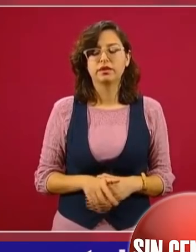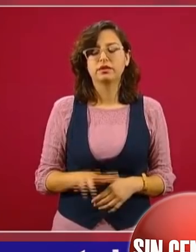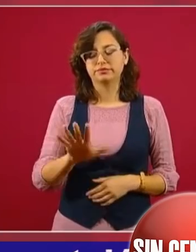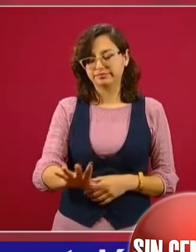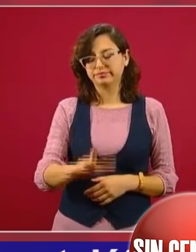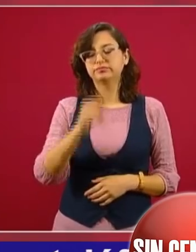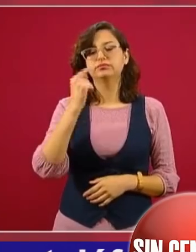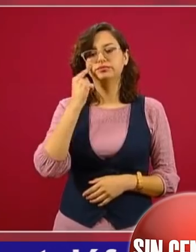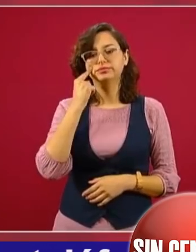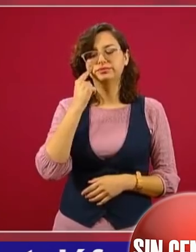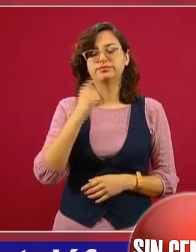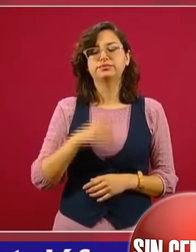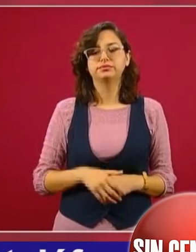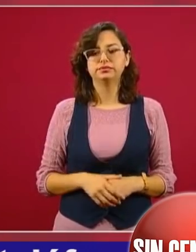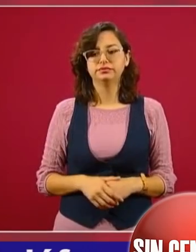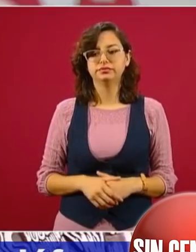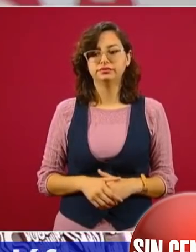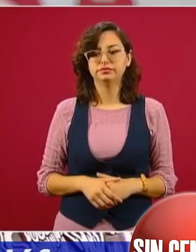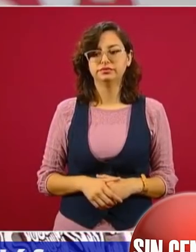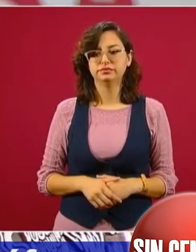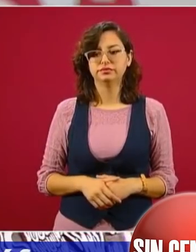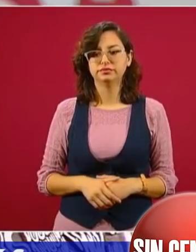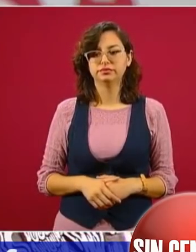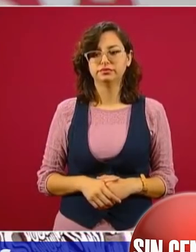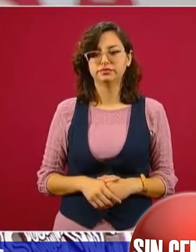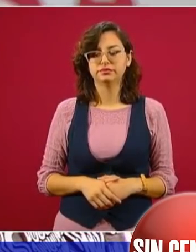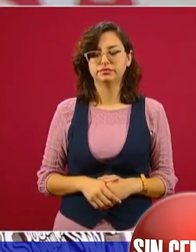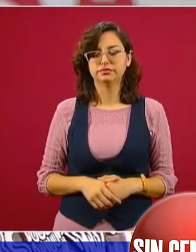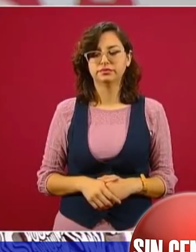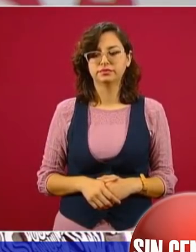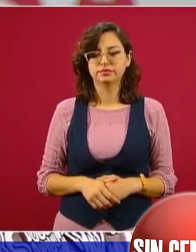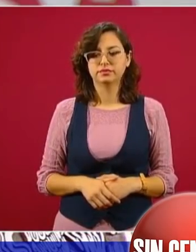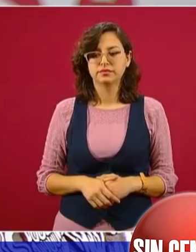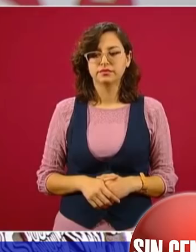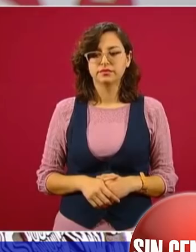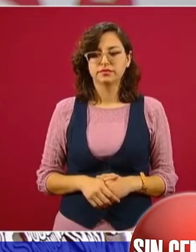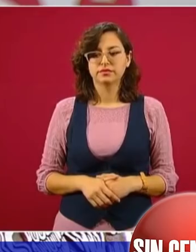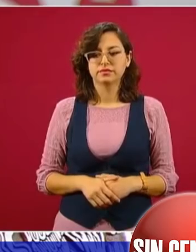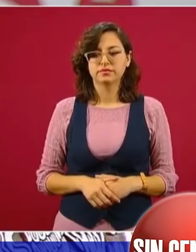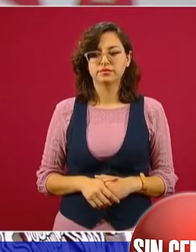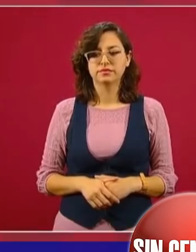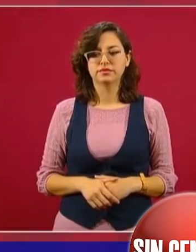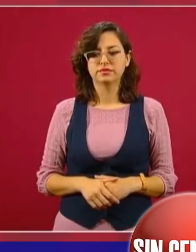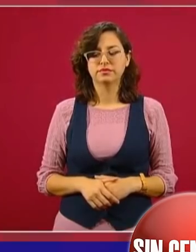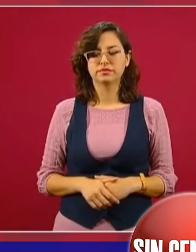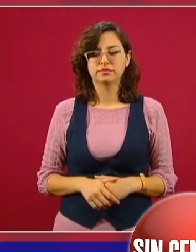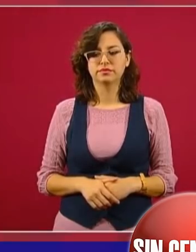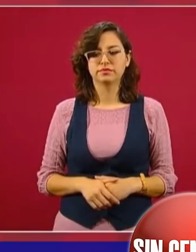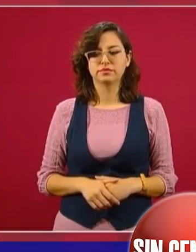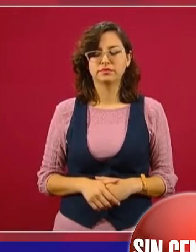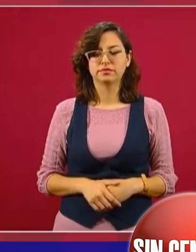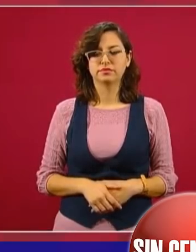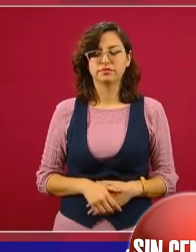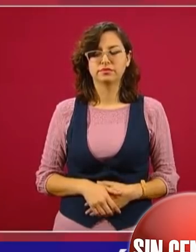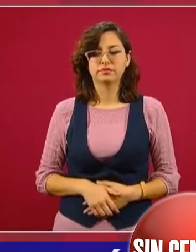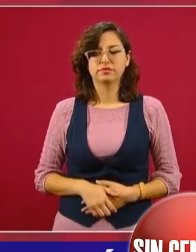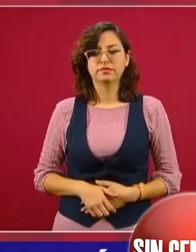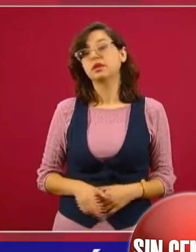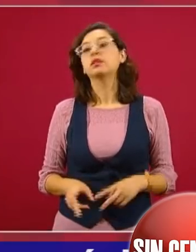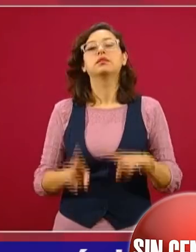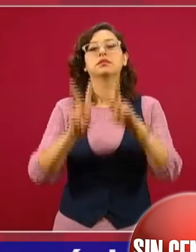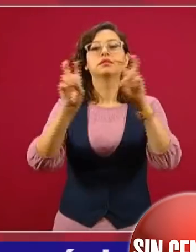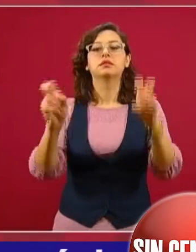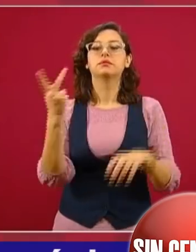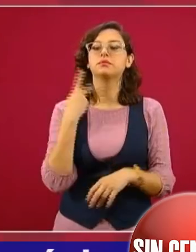Miren, para que vean lo que sucede con las políticas